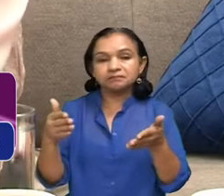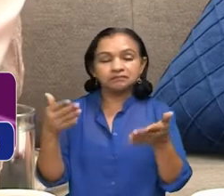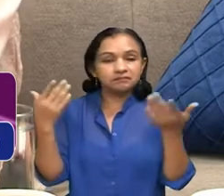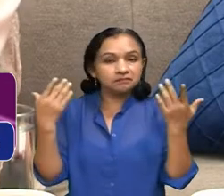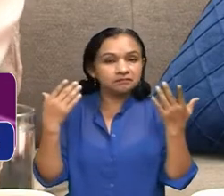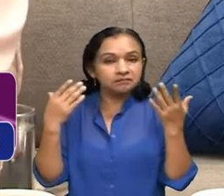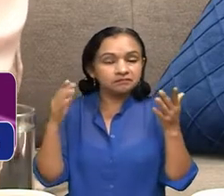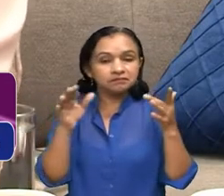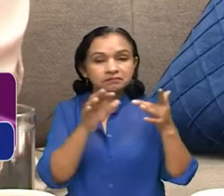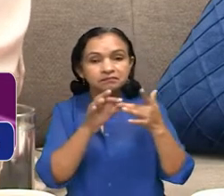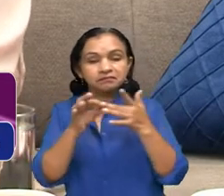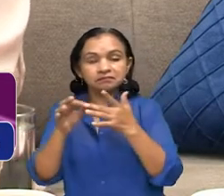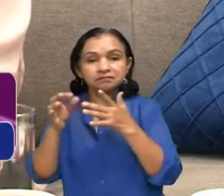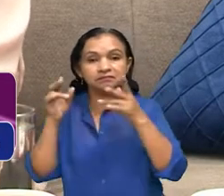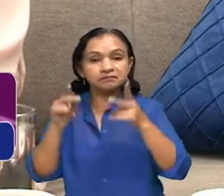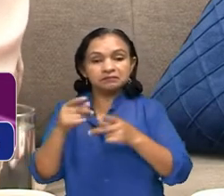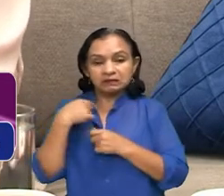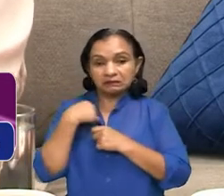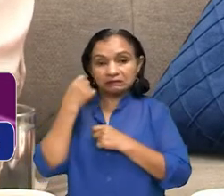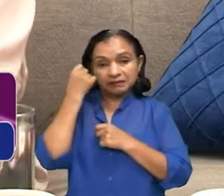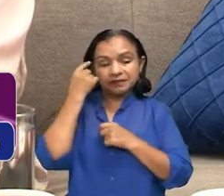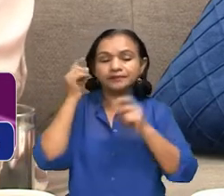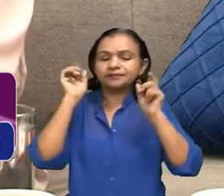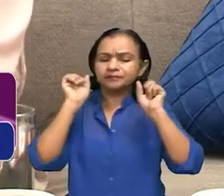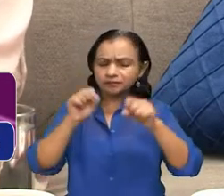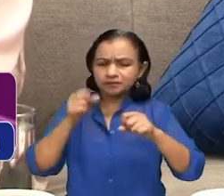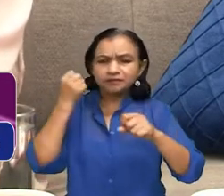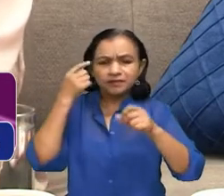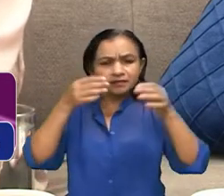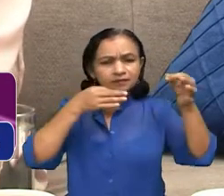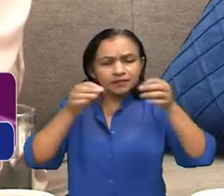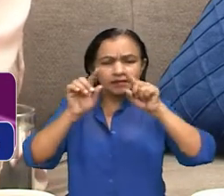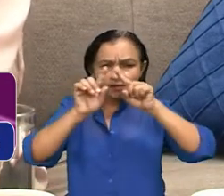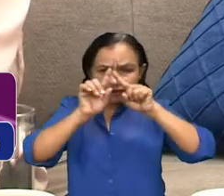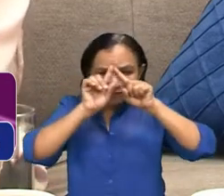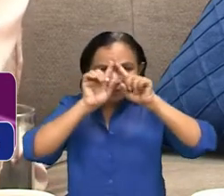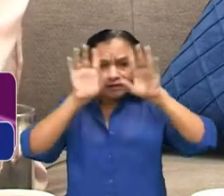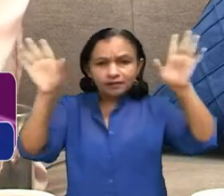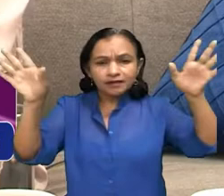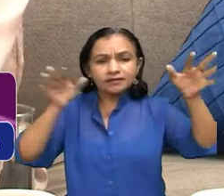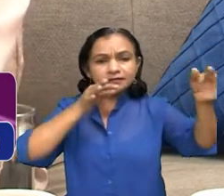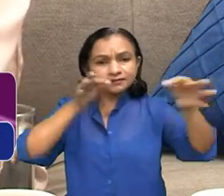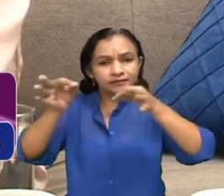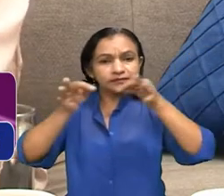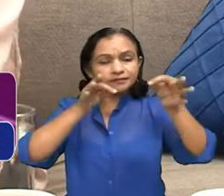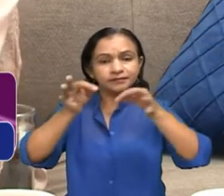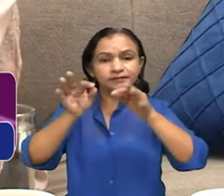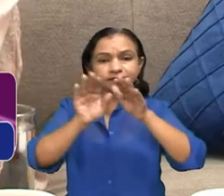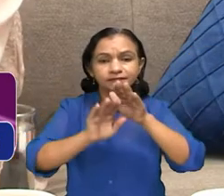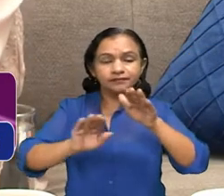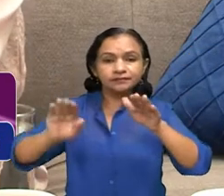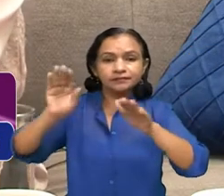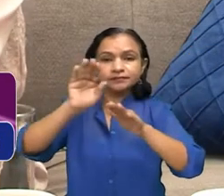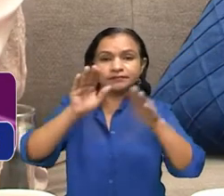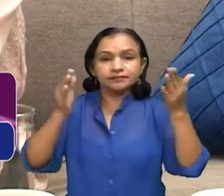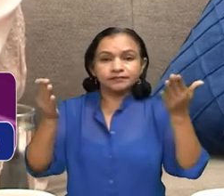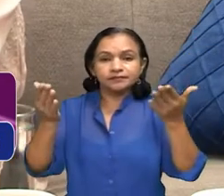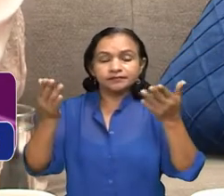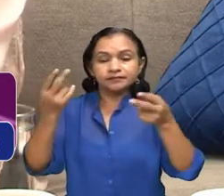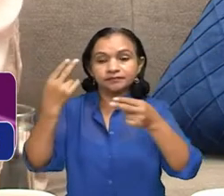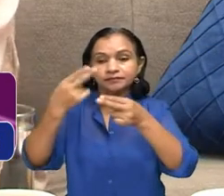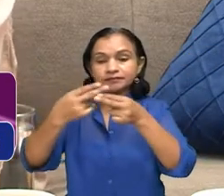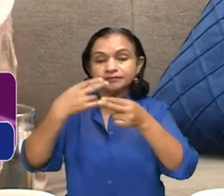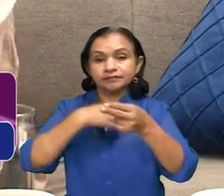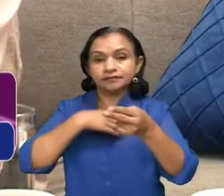tecnicismo, cosa que el protagonista puede entender, ¿verdad? Puede entender. Y sobre todo en el registro de la marca,